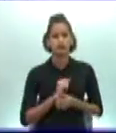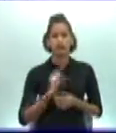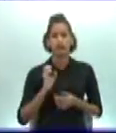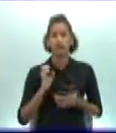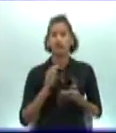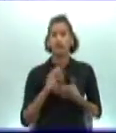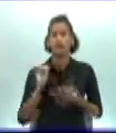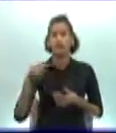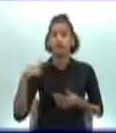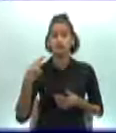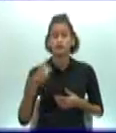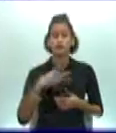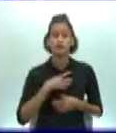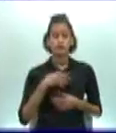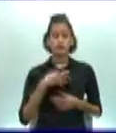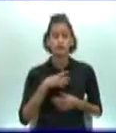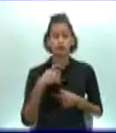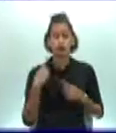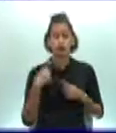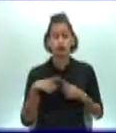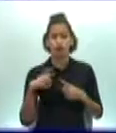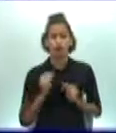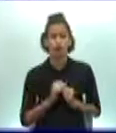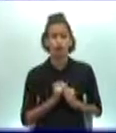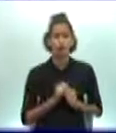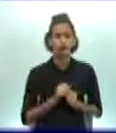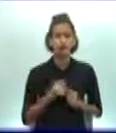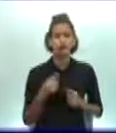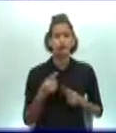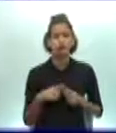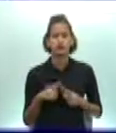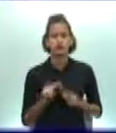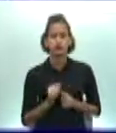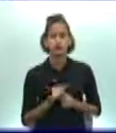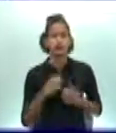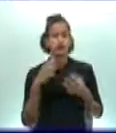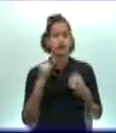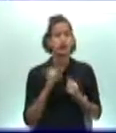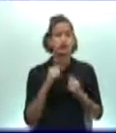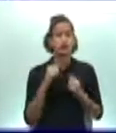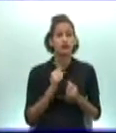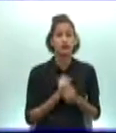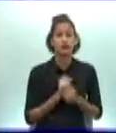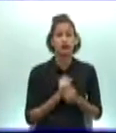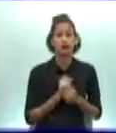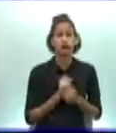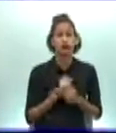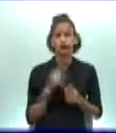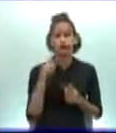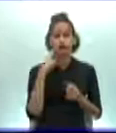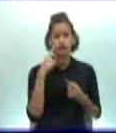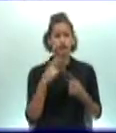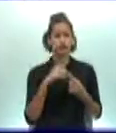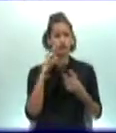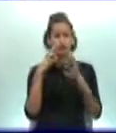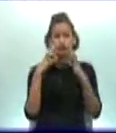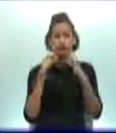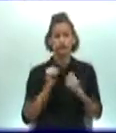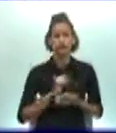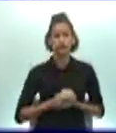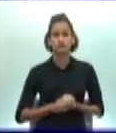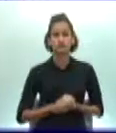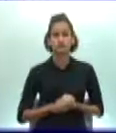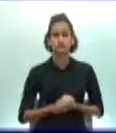próximo tendremos también otros materiales que son muy, pero muy interesantes. Entonces, nos vemos.